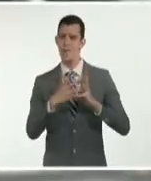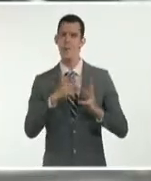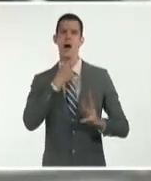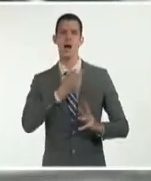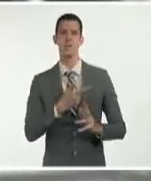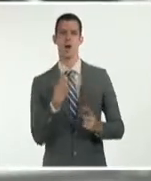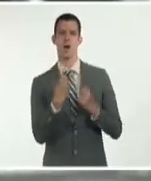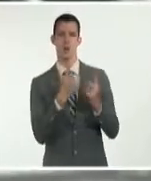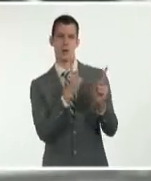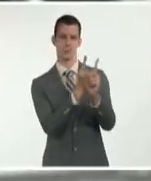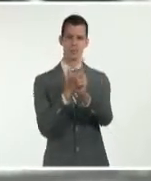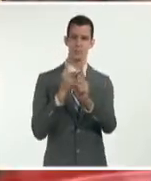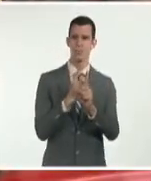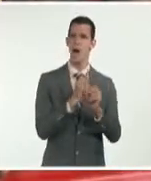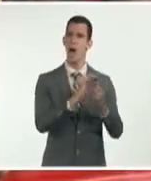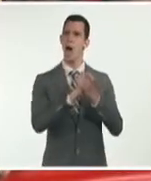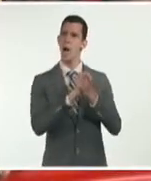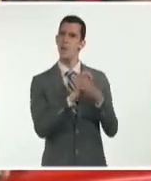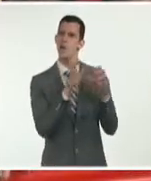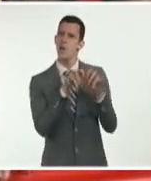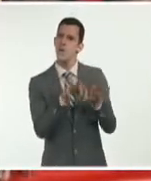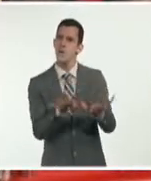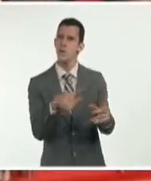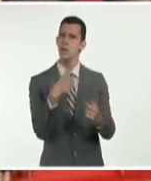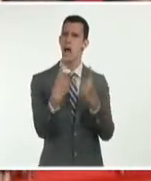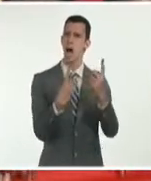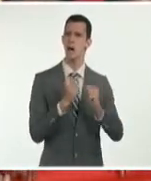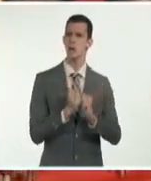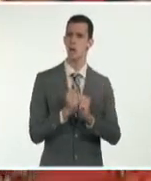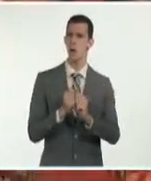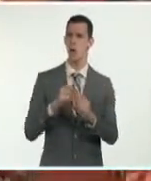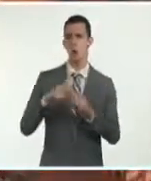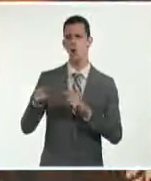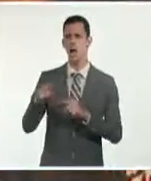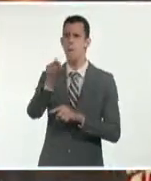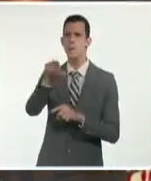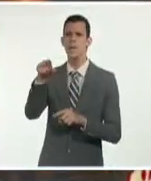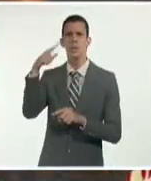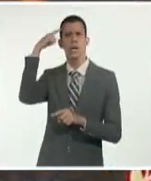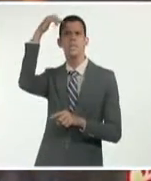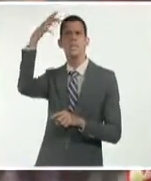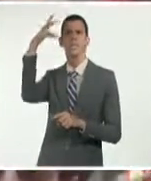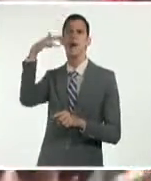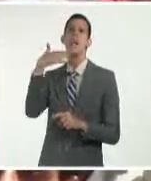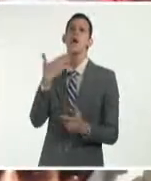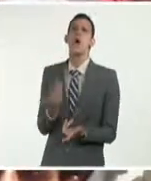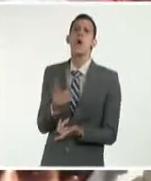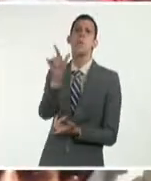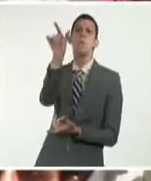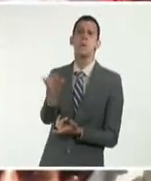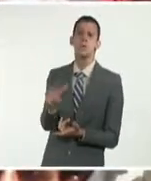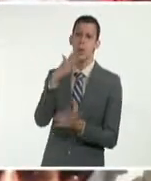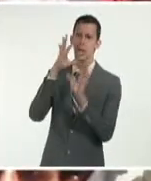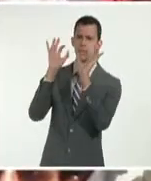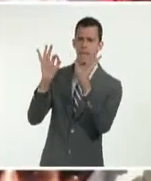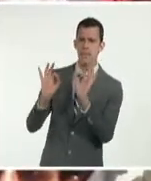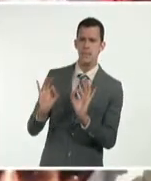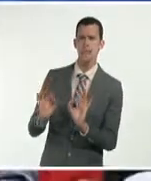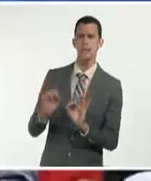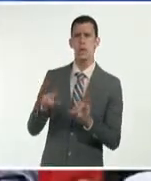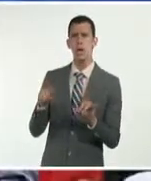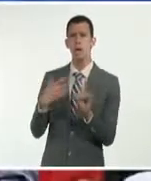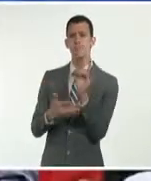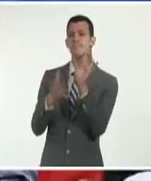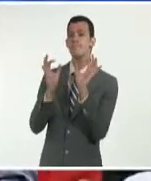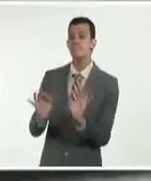los conocieron, otras surgidas del imaginario popular, los acercan con más fuerza que la coincidencia en el